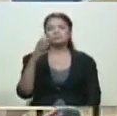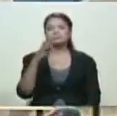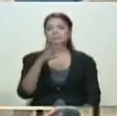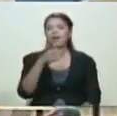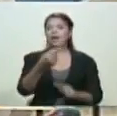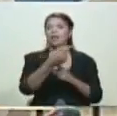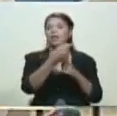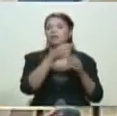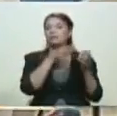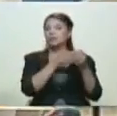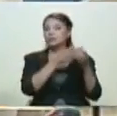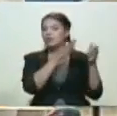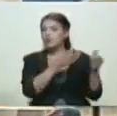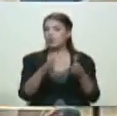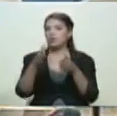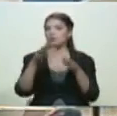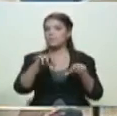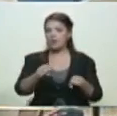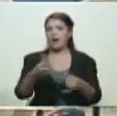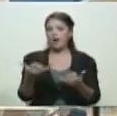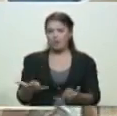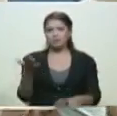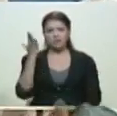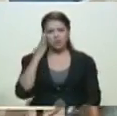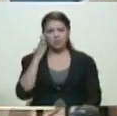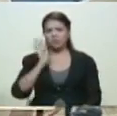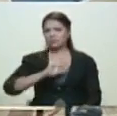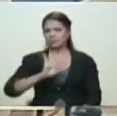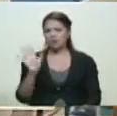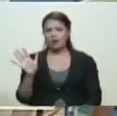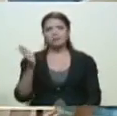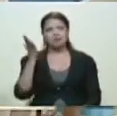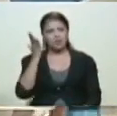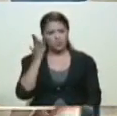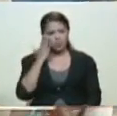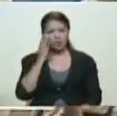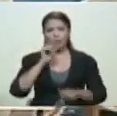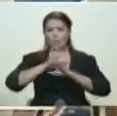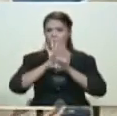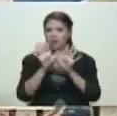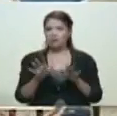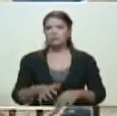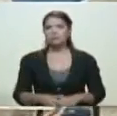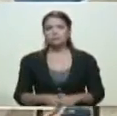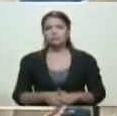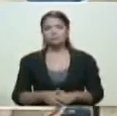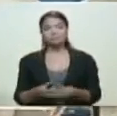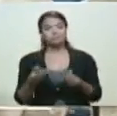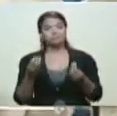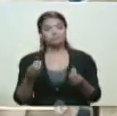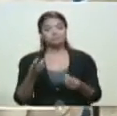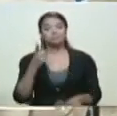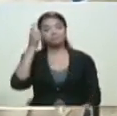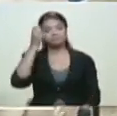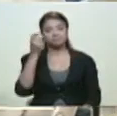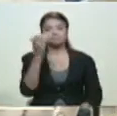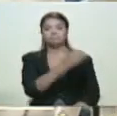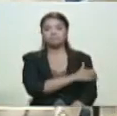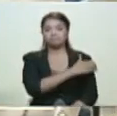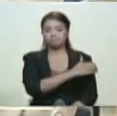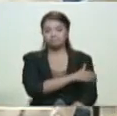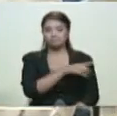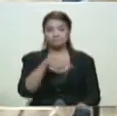imperial. Ahorita sabemos muy bien, y lo sabemos, cómo diputados de la derecha